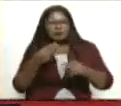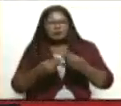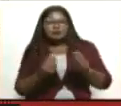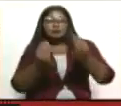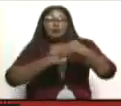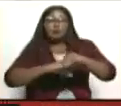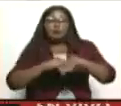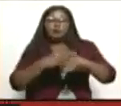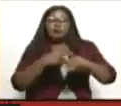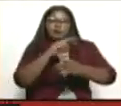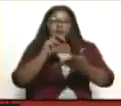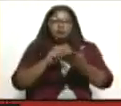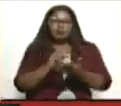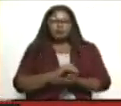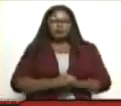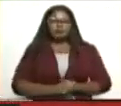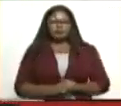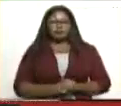acuerdo nacional.